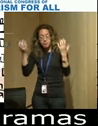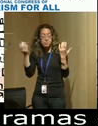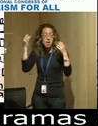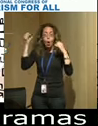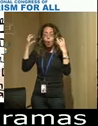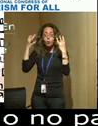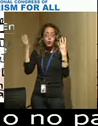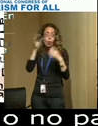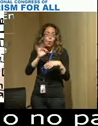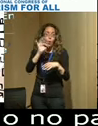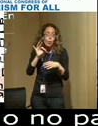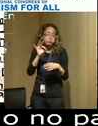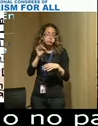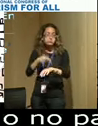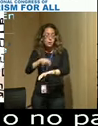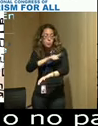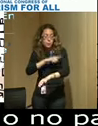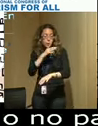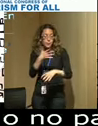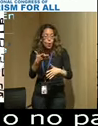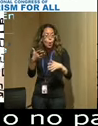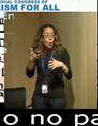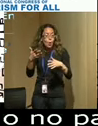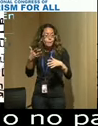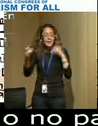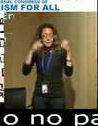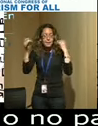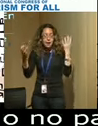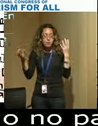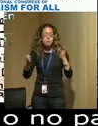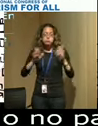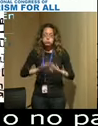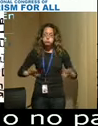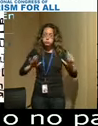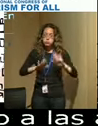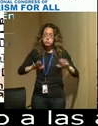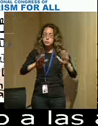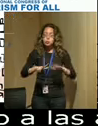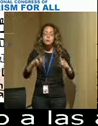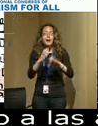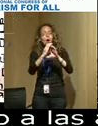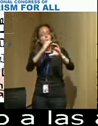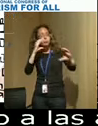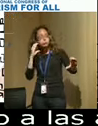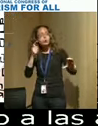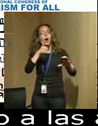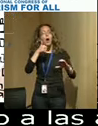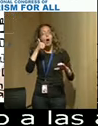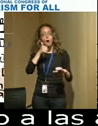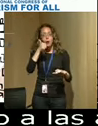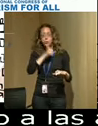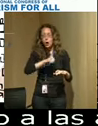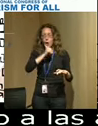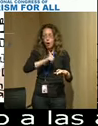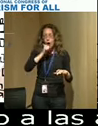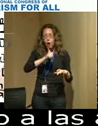sean más sosegados. Para evitar un excesivo uso del transporte, las excursiones de entretenimiento nunca deberían de ocupar más de